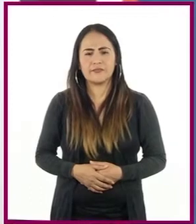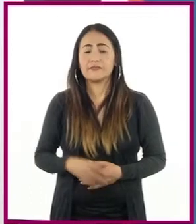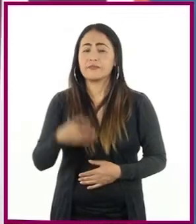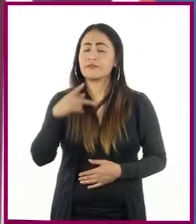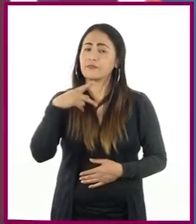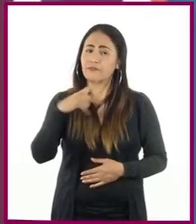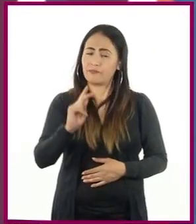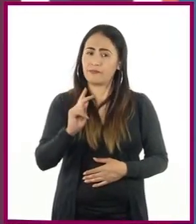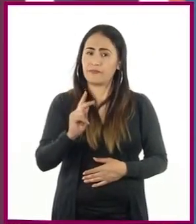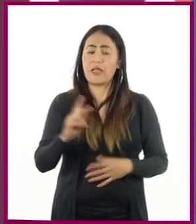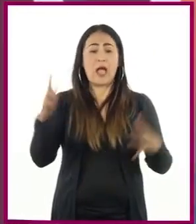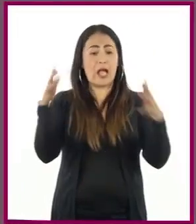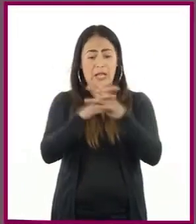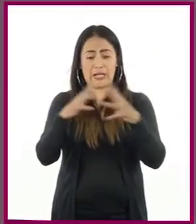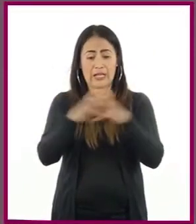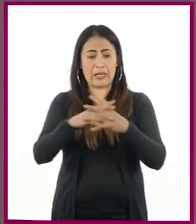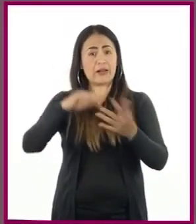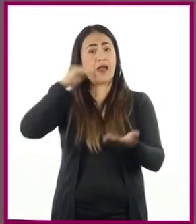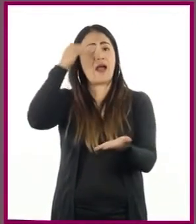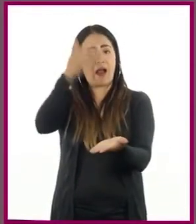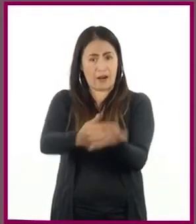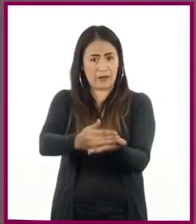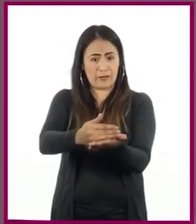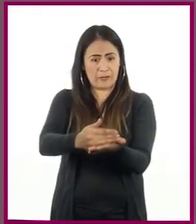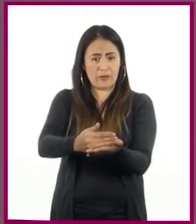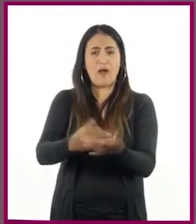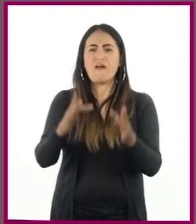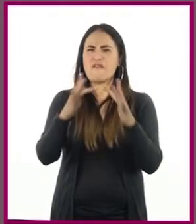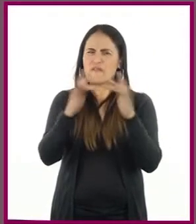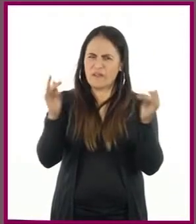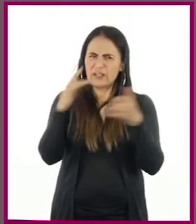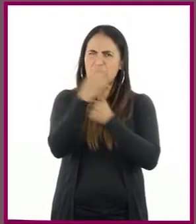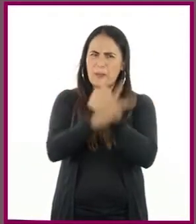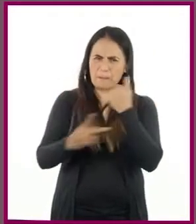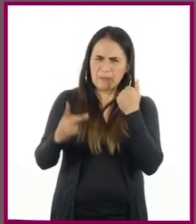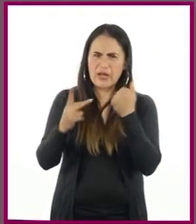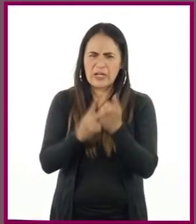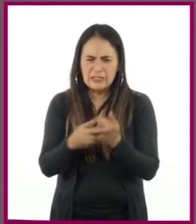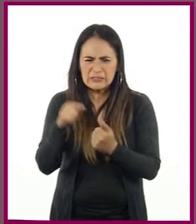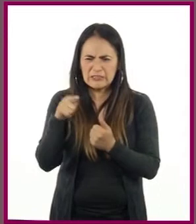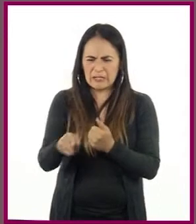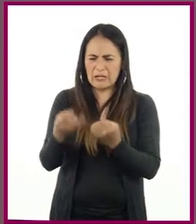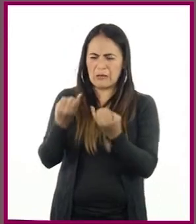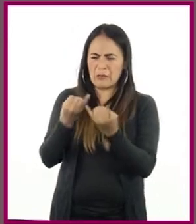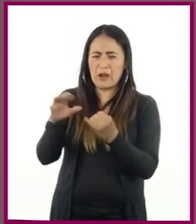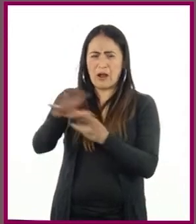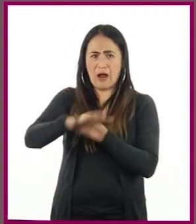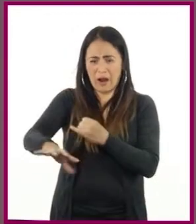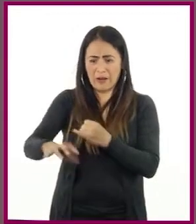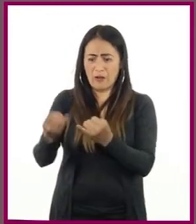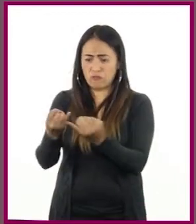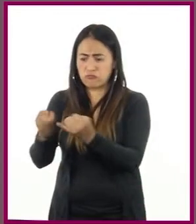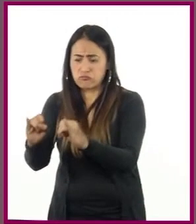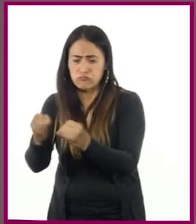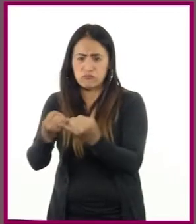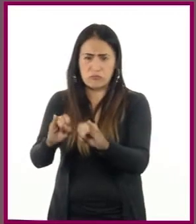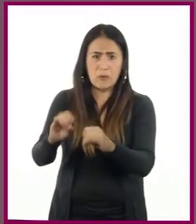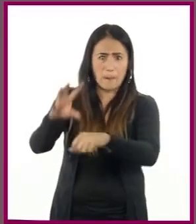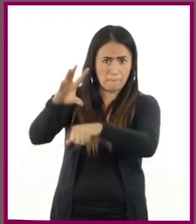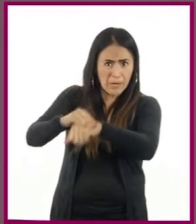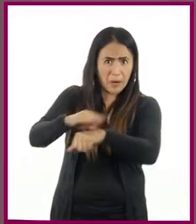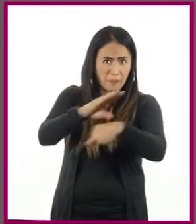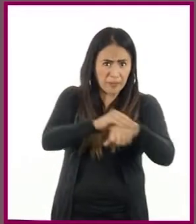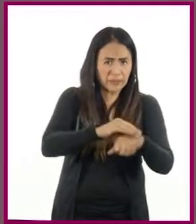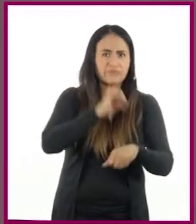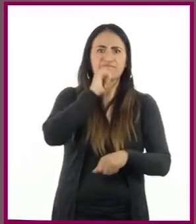Pero, tras el fin de la guerra, Francia estaba decidida a no ceder la independencia de estas colonias, por lo que, con